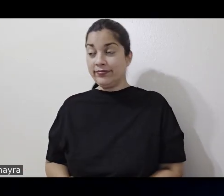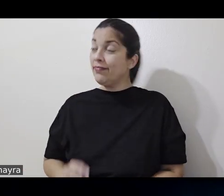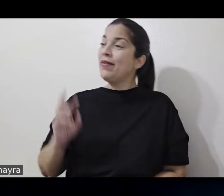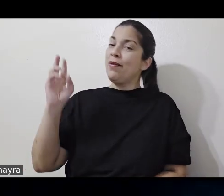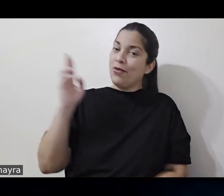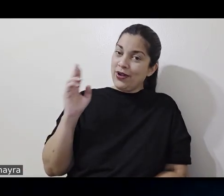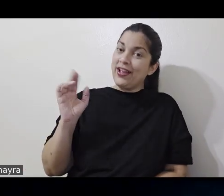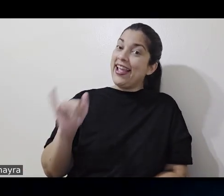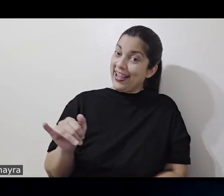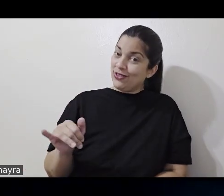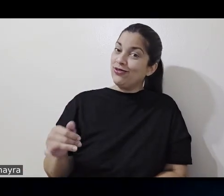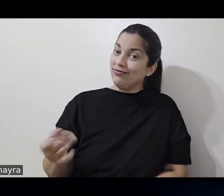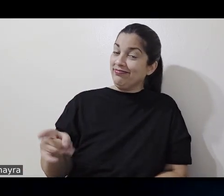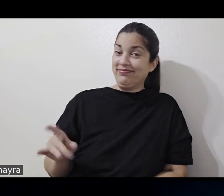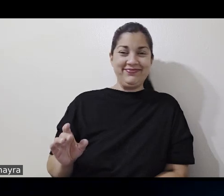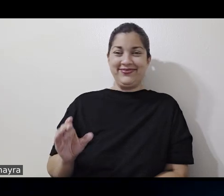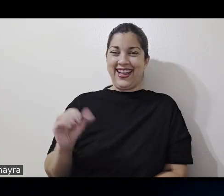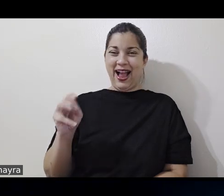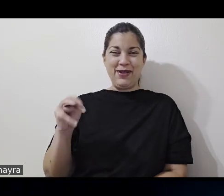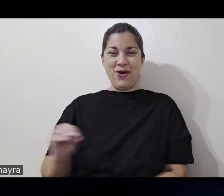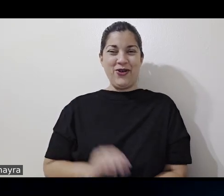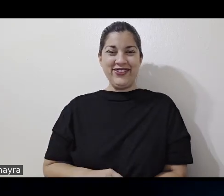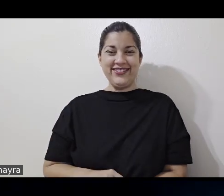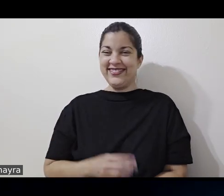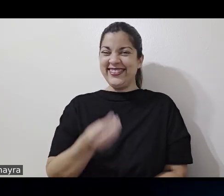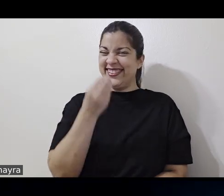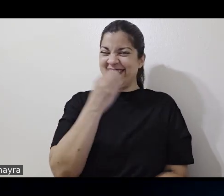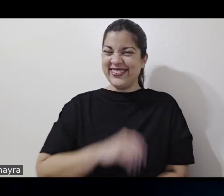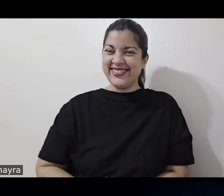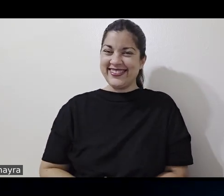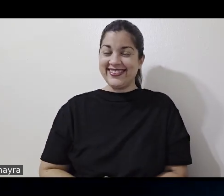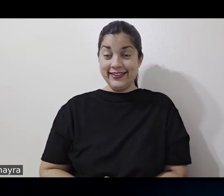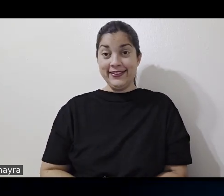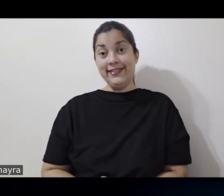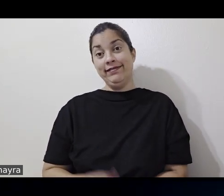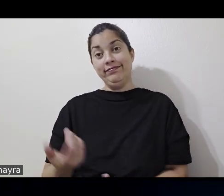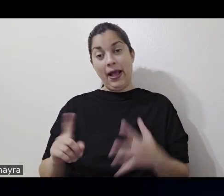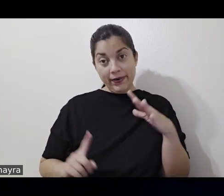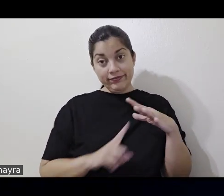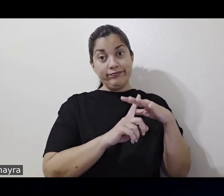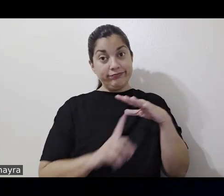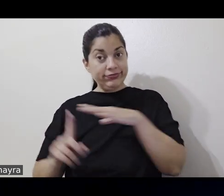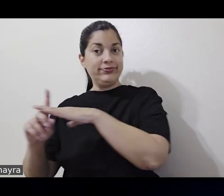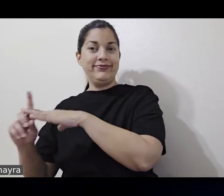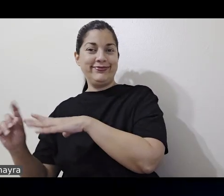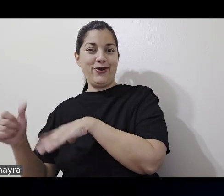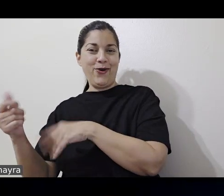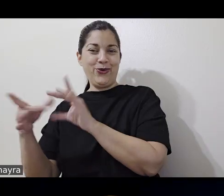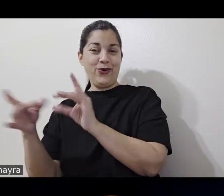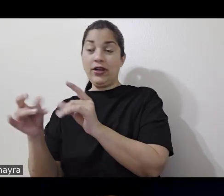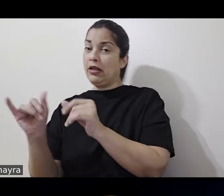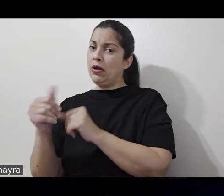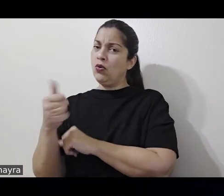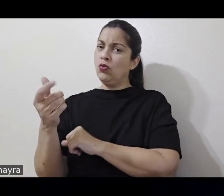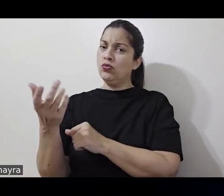entonces ella hace ese cambio. Ay, qué gracioso. Sí, ella sale de este cuento y sale por allá en el otro. Y hay otro señor que es como un